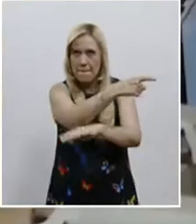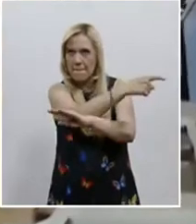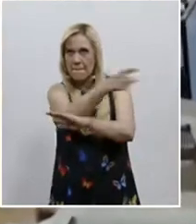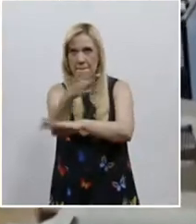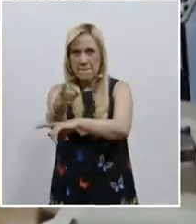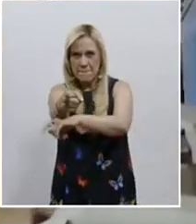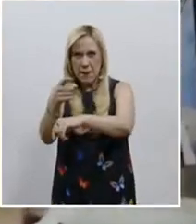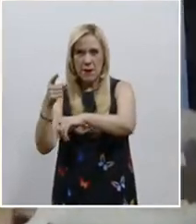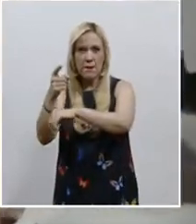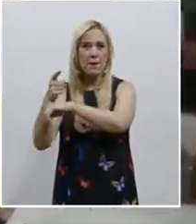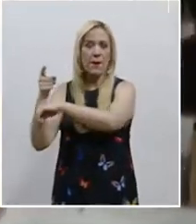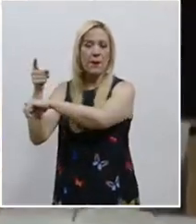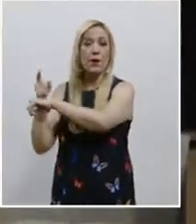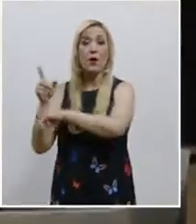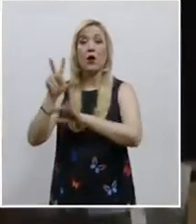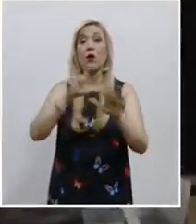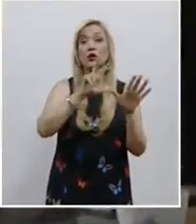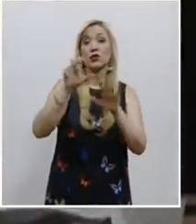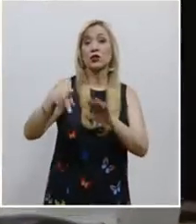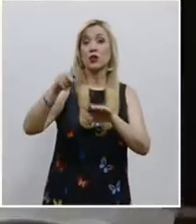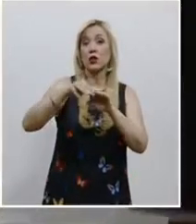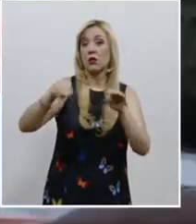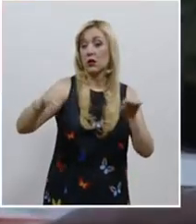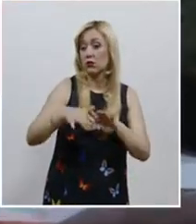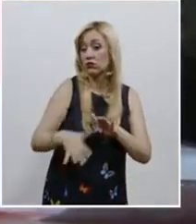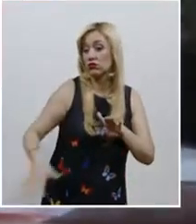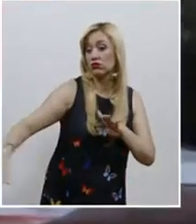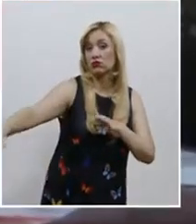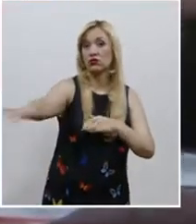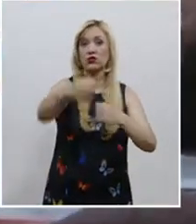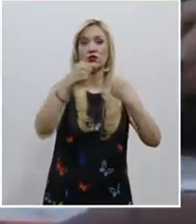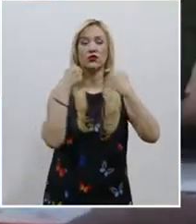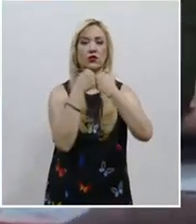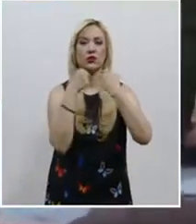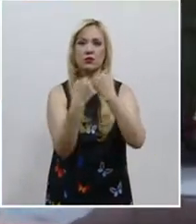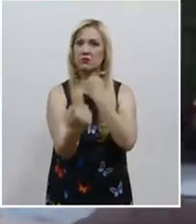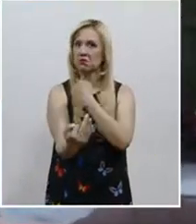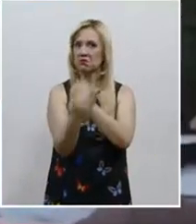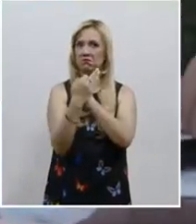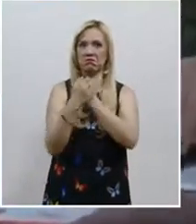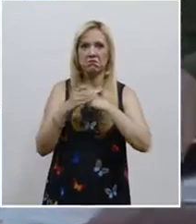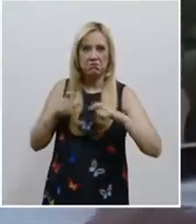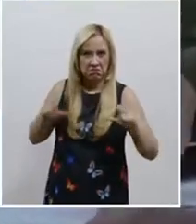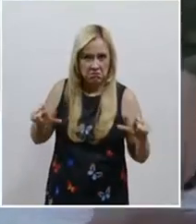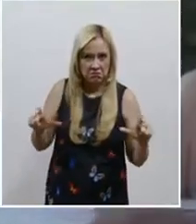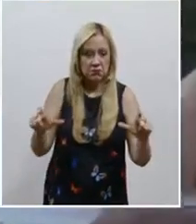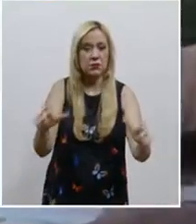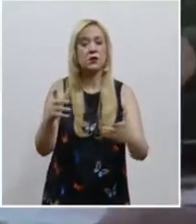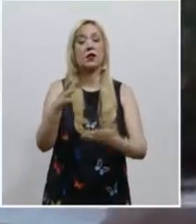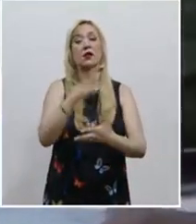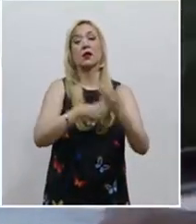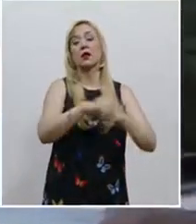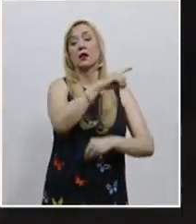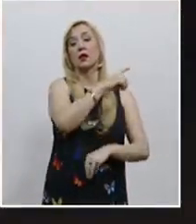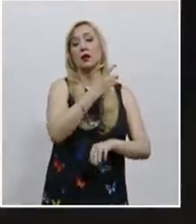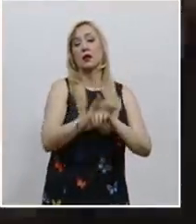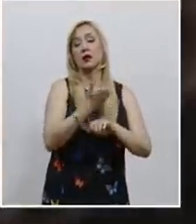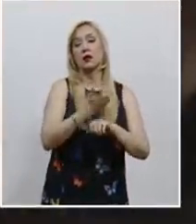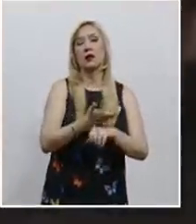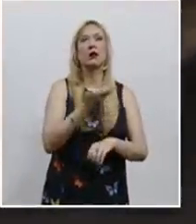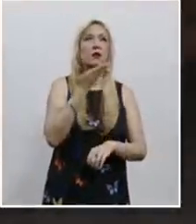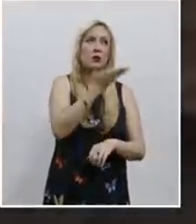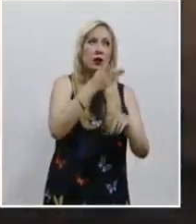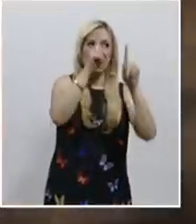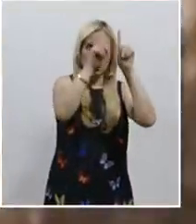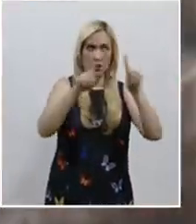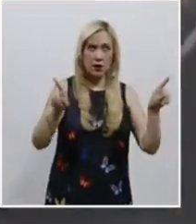más de 800 kilómetros de frontera compartida para defenderse. Ante este despliegue, el gobierno de Estados Unidos pidió a la OTAN que